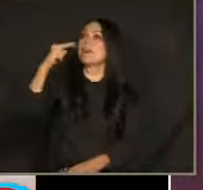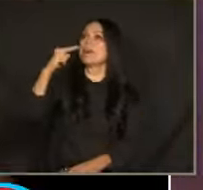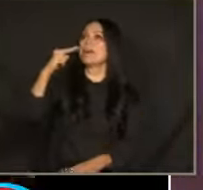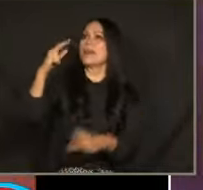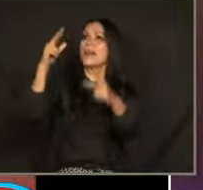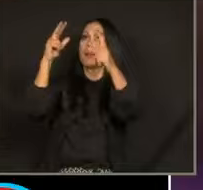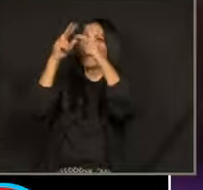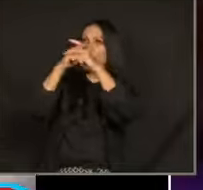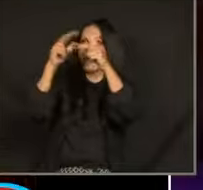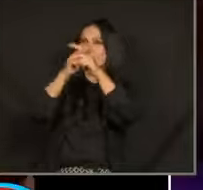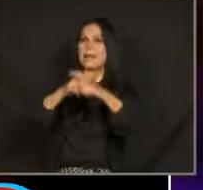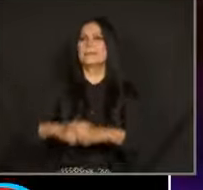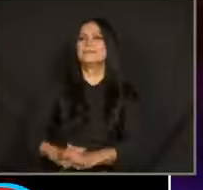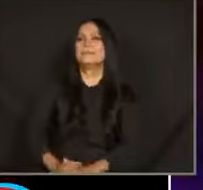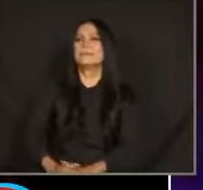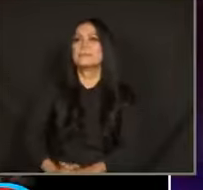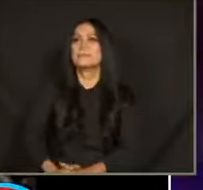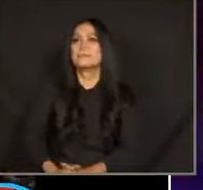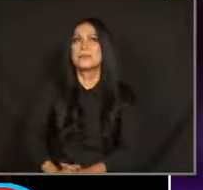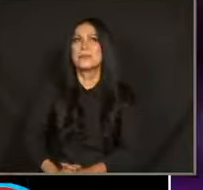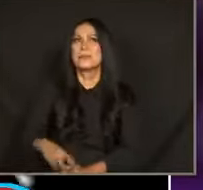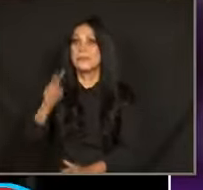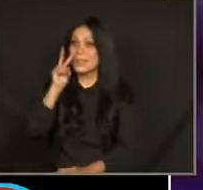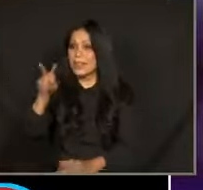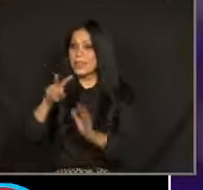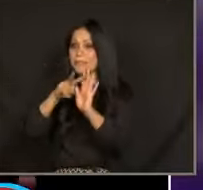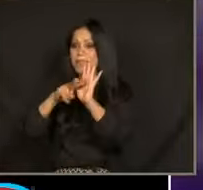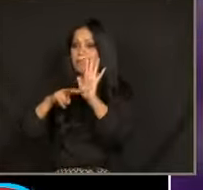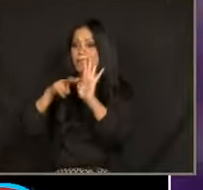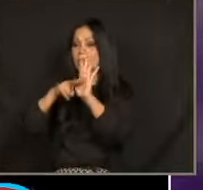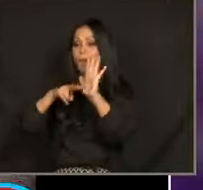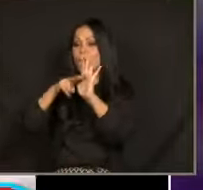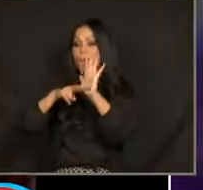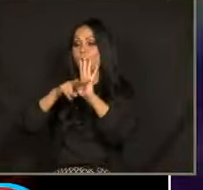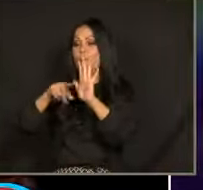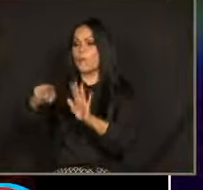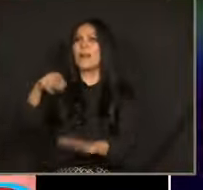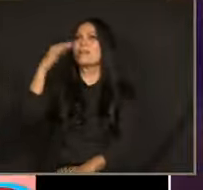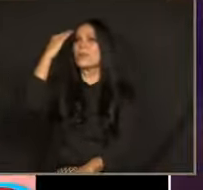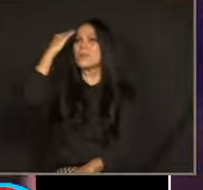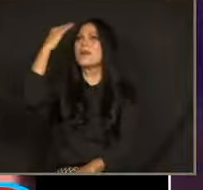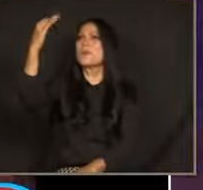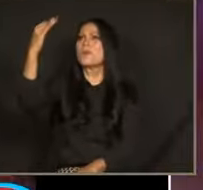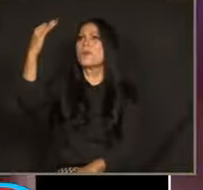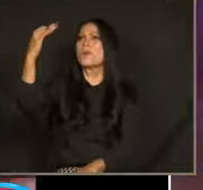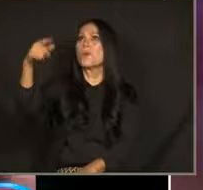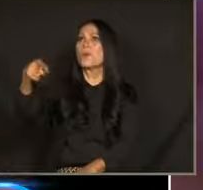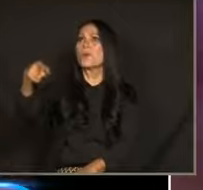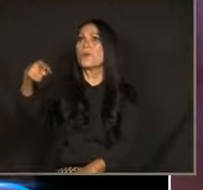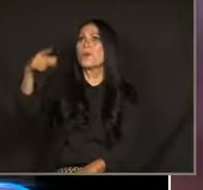Hace cuánto sería eso eso fue hace Mírame la cabeza calidad